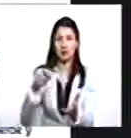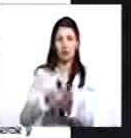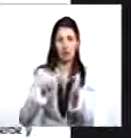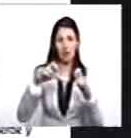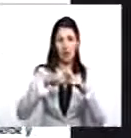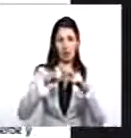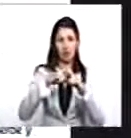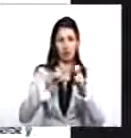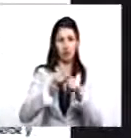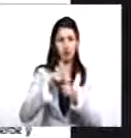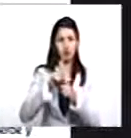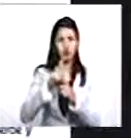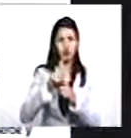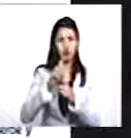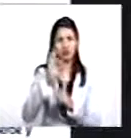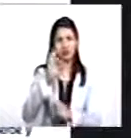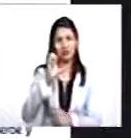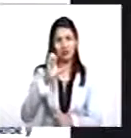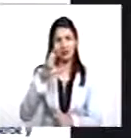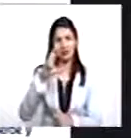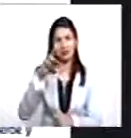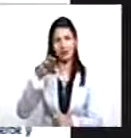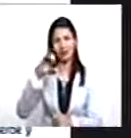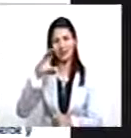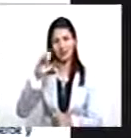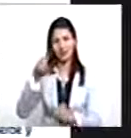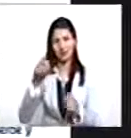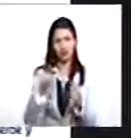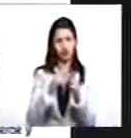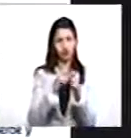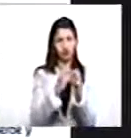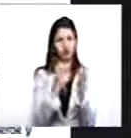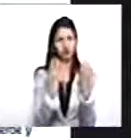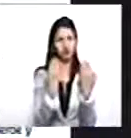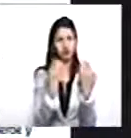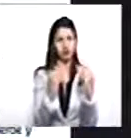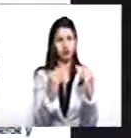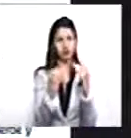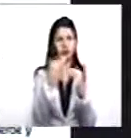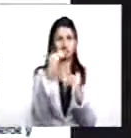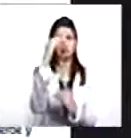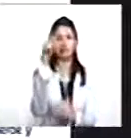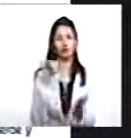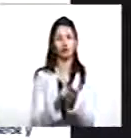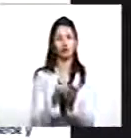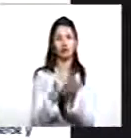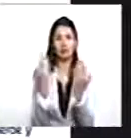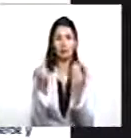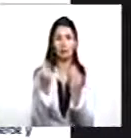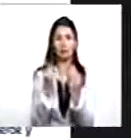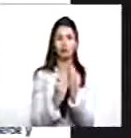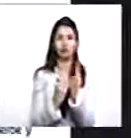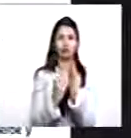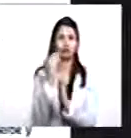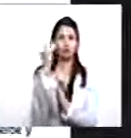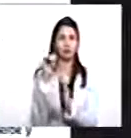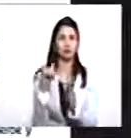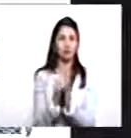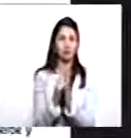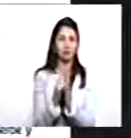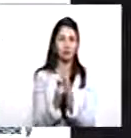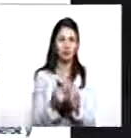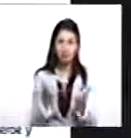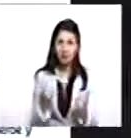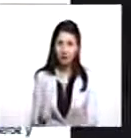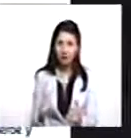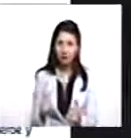generadoras térmicas, y esto lo que hace es que está elevando muchísimo los precios. Cuando la generadora, ahora que tenemos